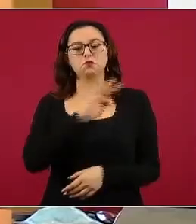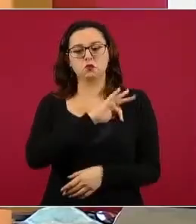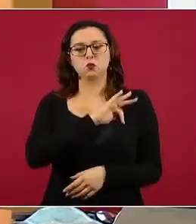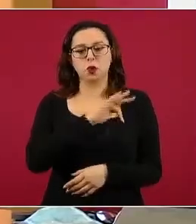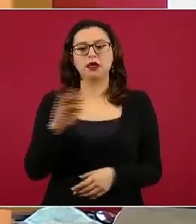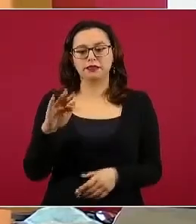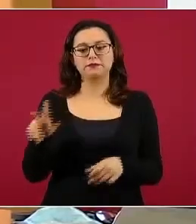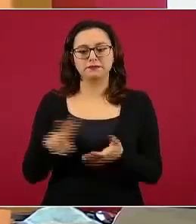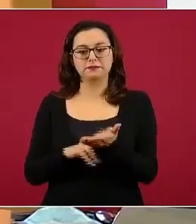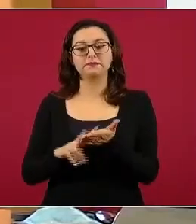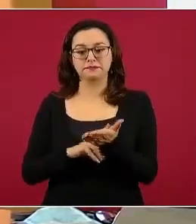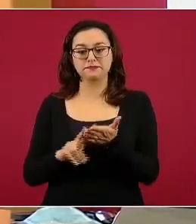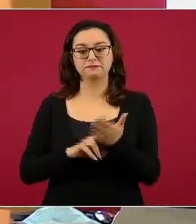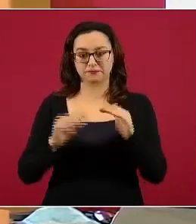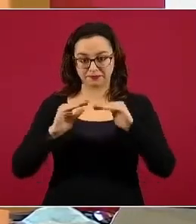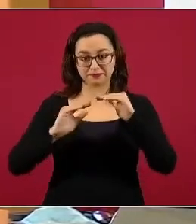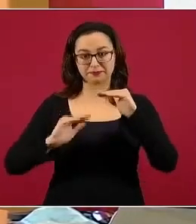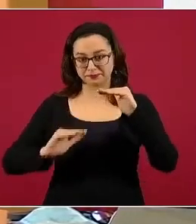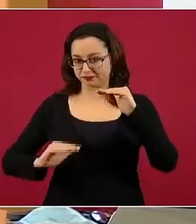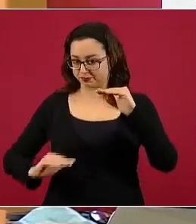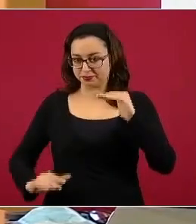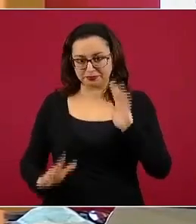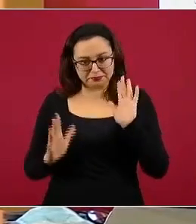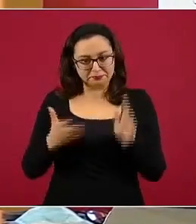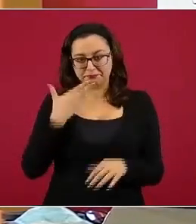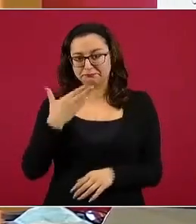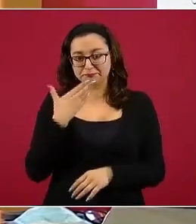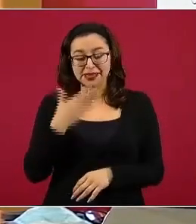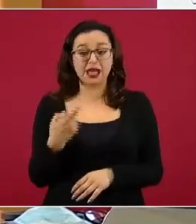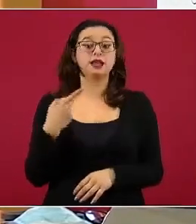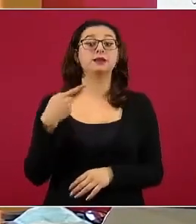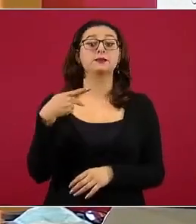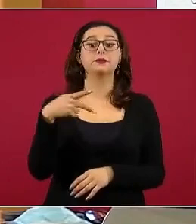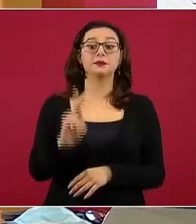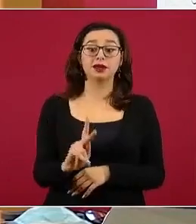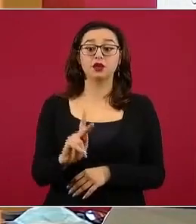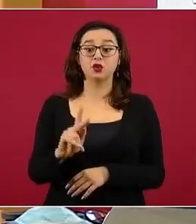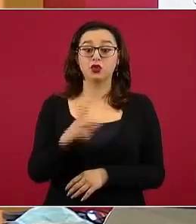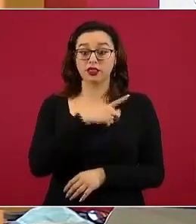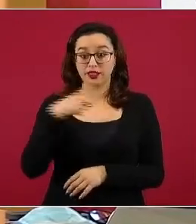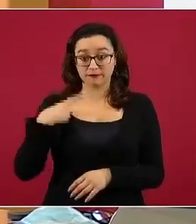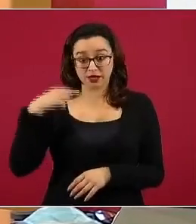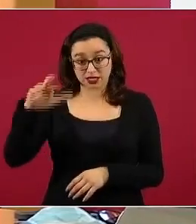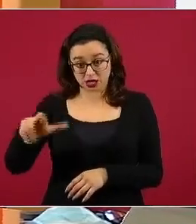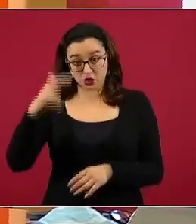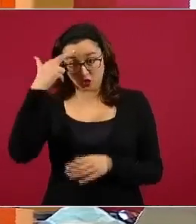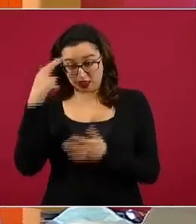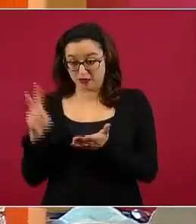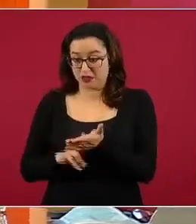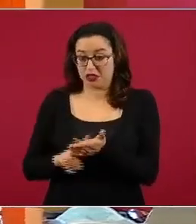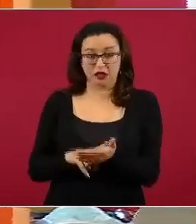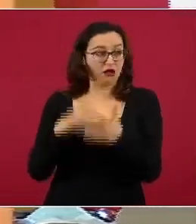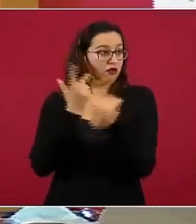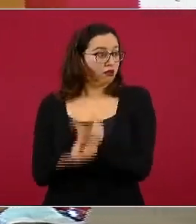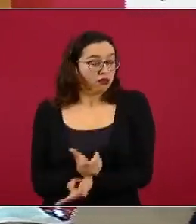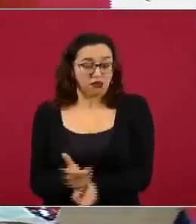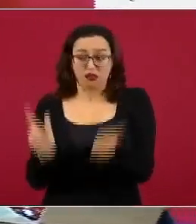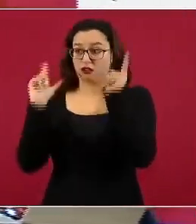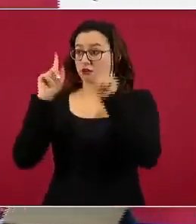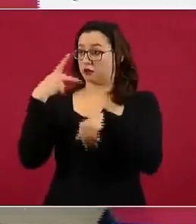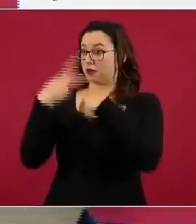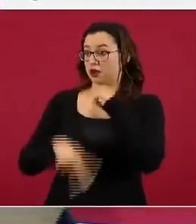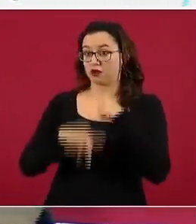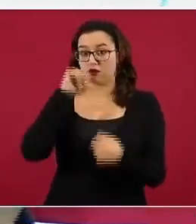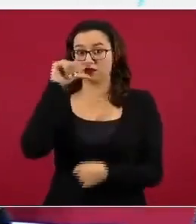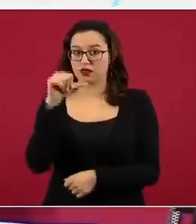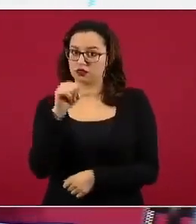buenas condiciones, pero también, como lo hemos repetido muchas veces, para el semáforo verde tampoco es un no riesgo. Y este semáforo